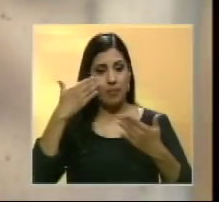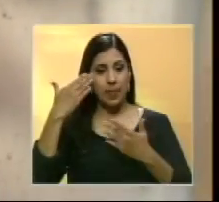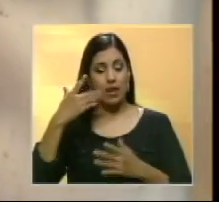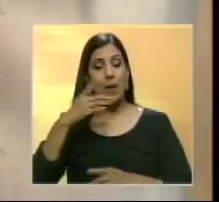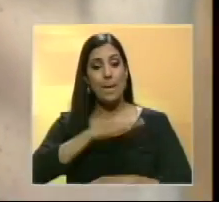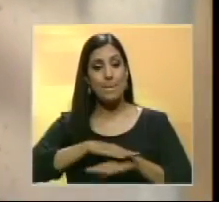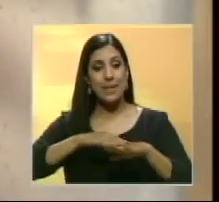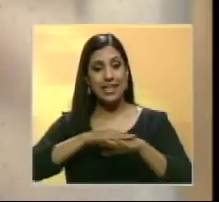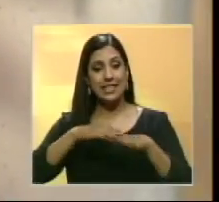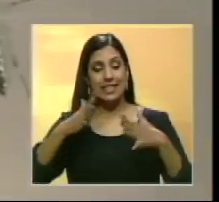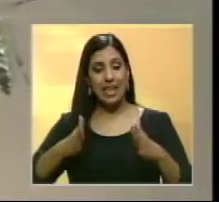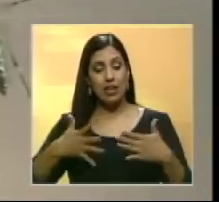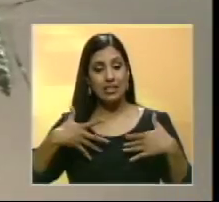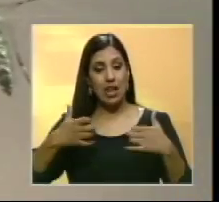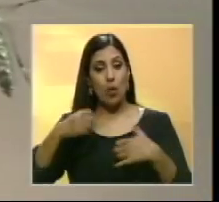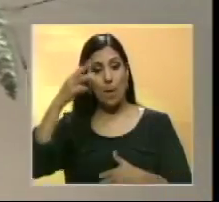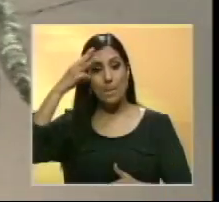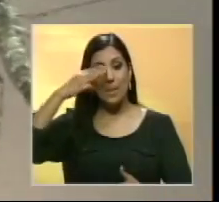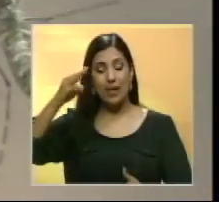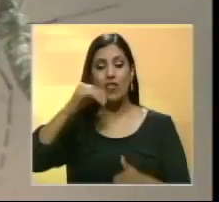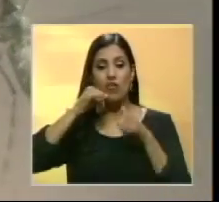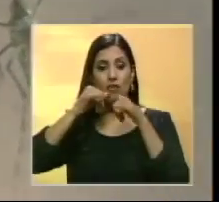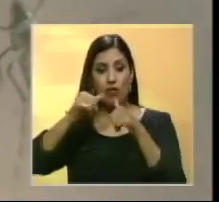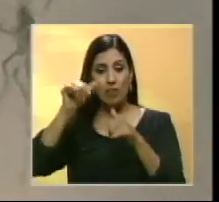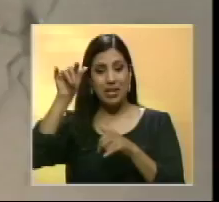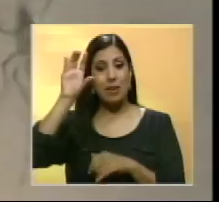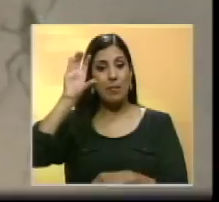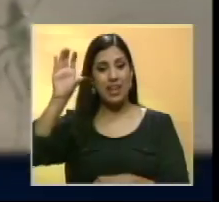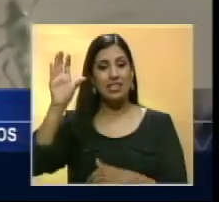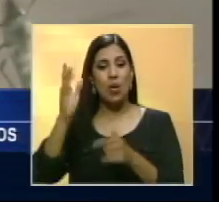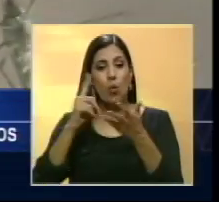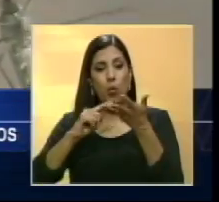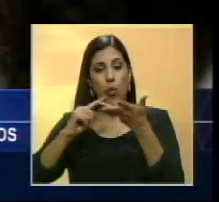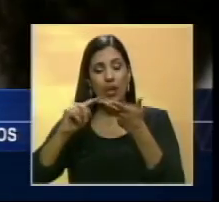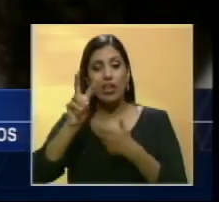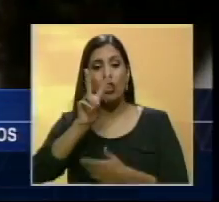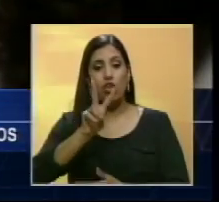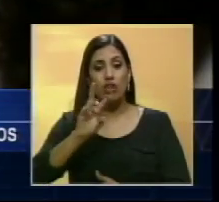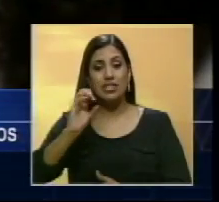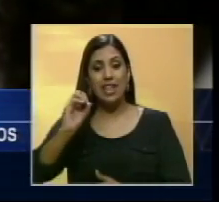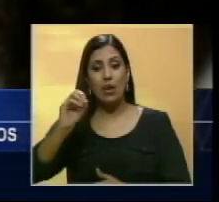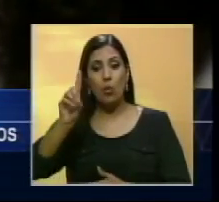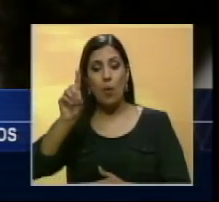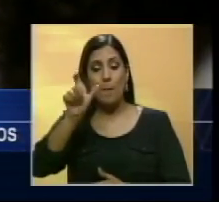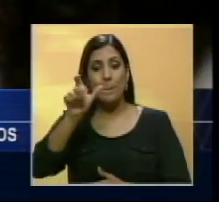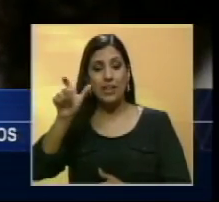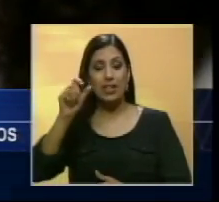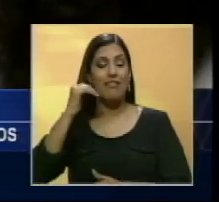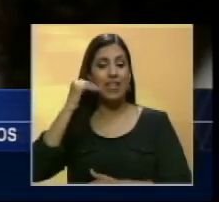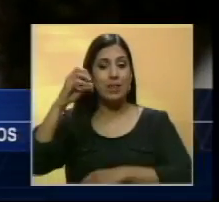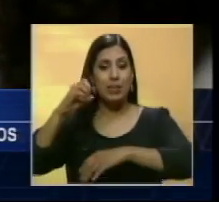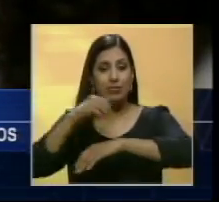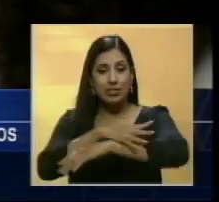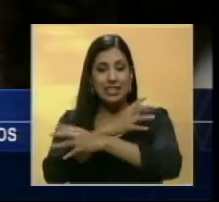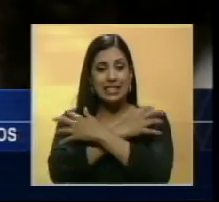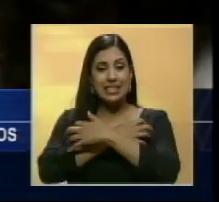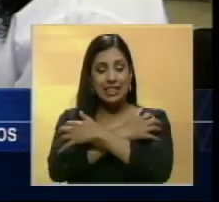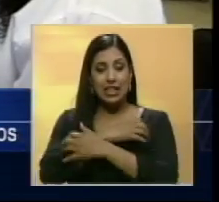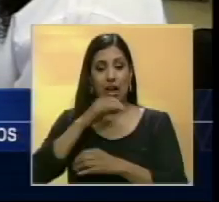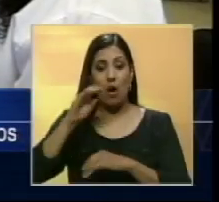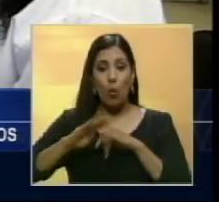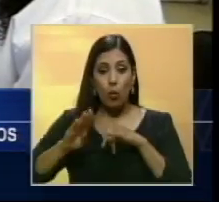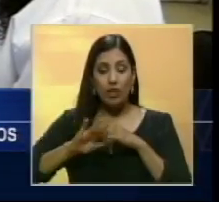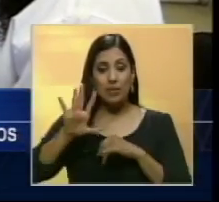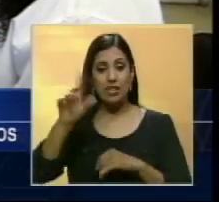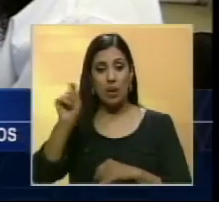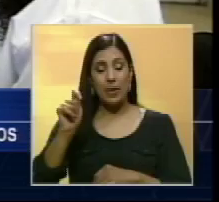El Ministerio de Salud de México informó que en ese país se han contabilizado 201 casos de virus Zika en los últimos 5 meses,